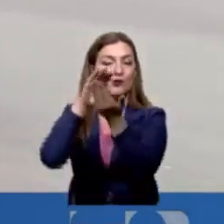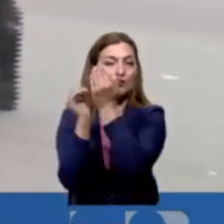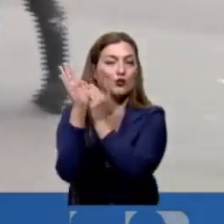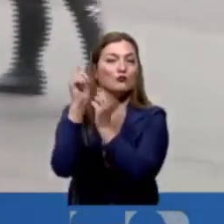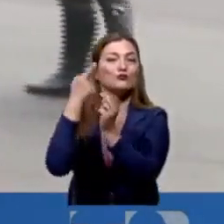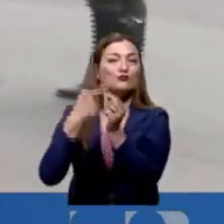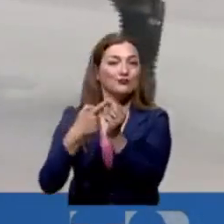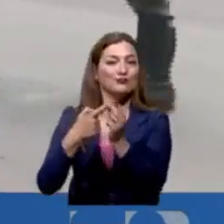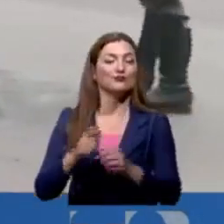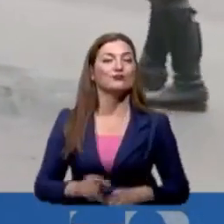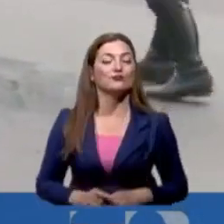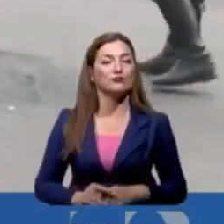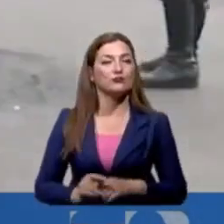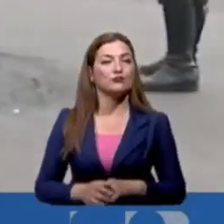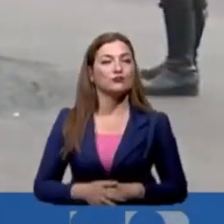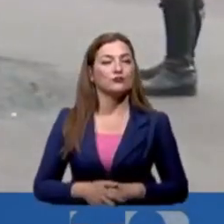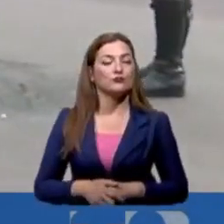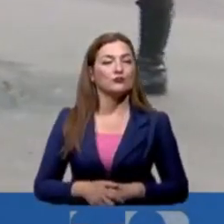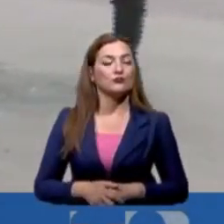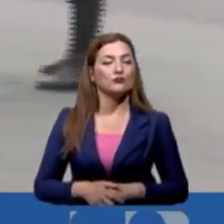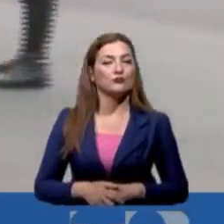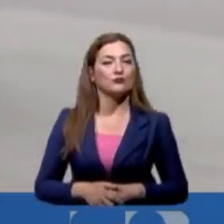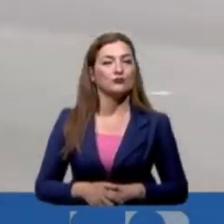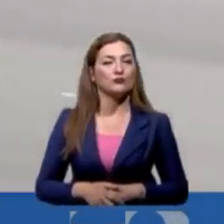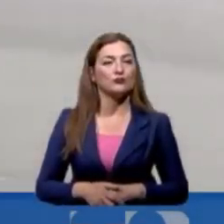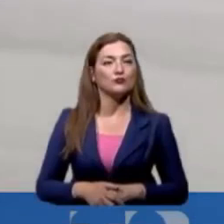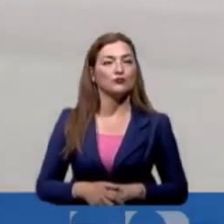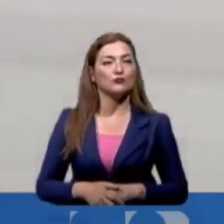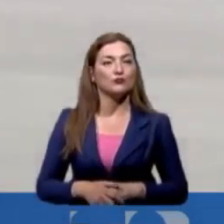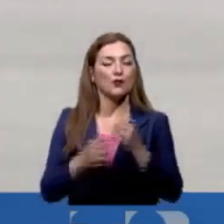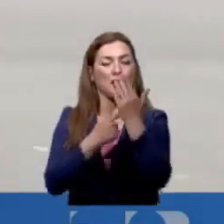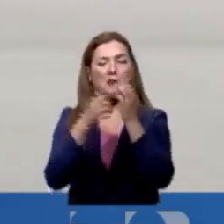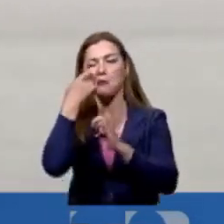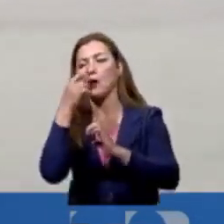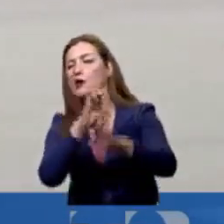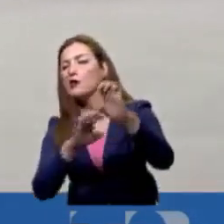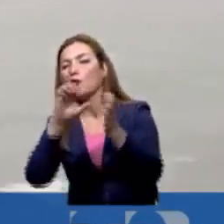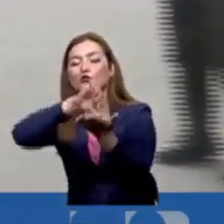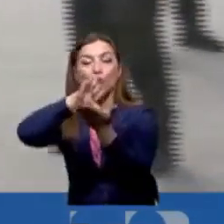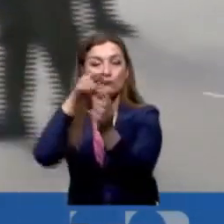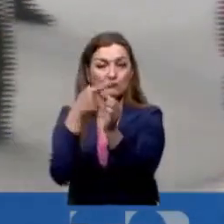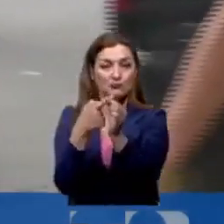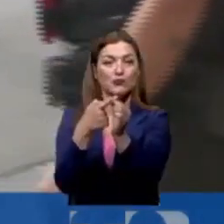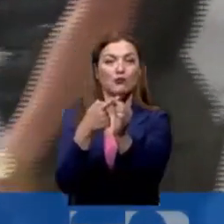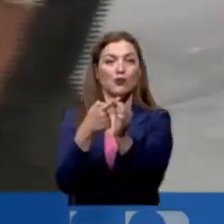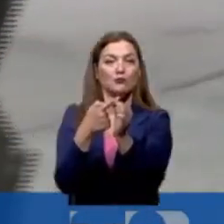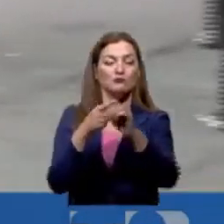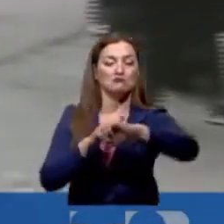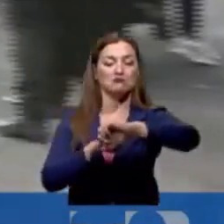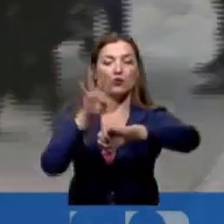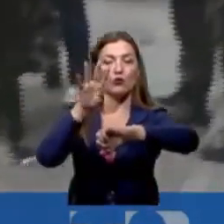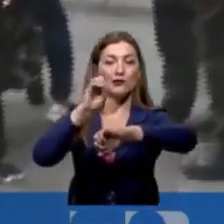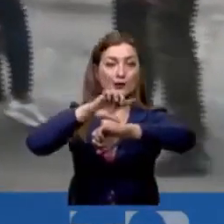Y vean ustedes, y esto podemos hacer un análisis de lo que está ocurriendo en la ciudad. Llevamos aproximadamente